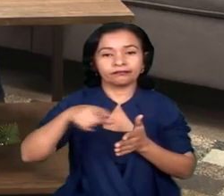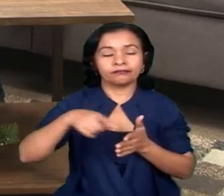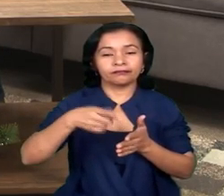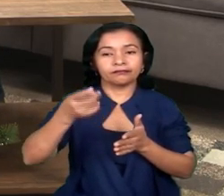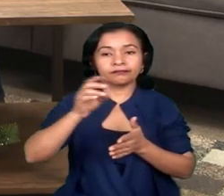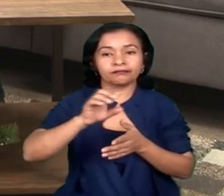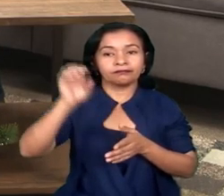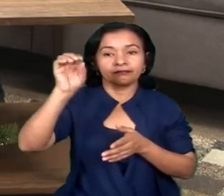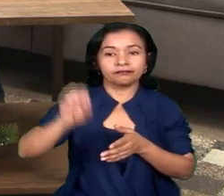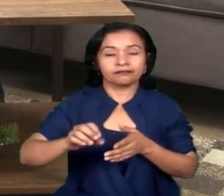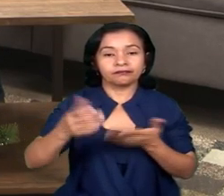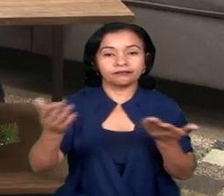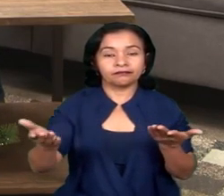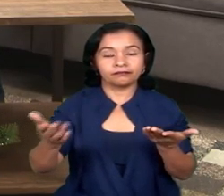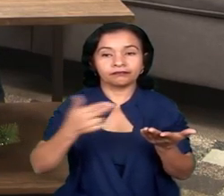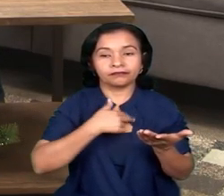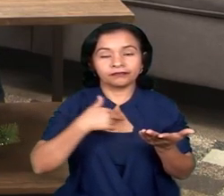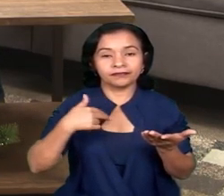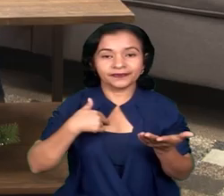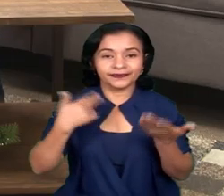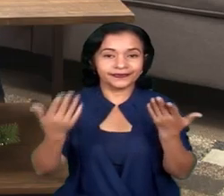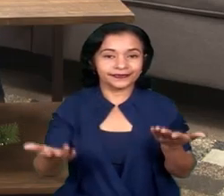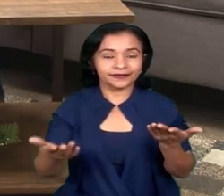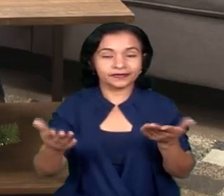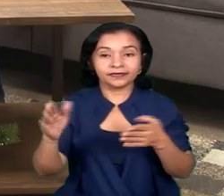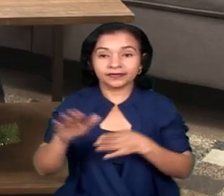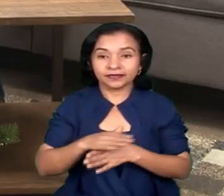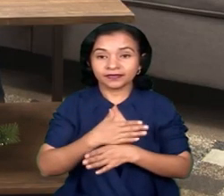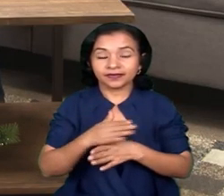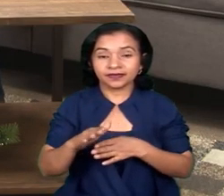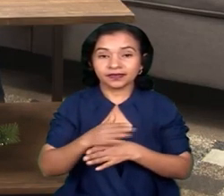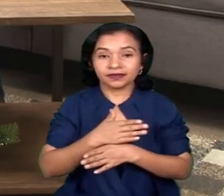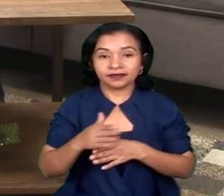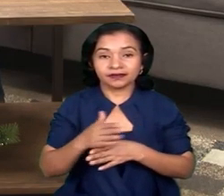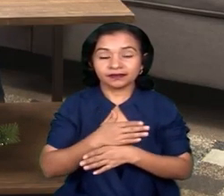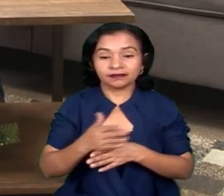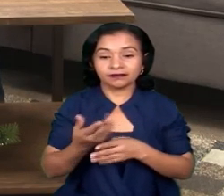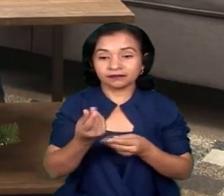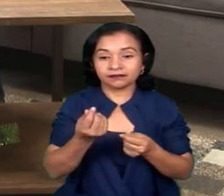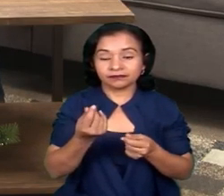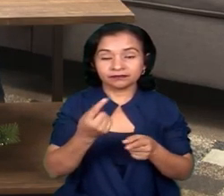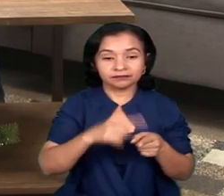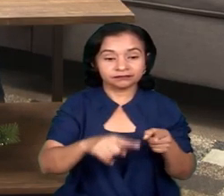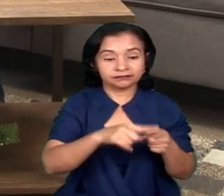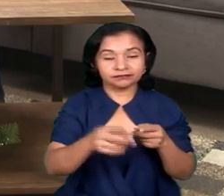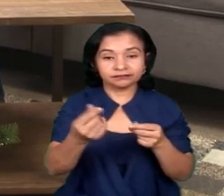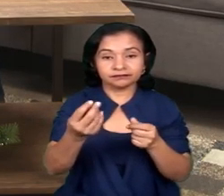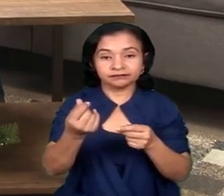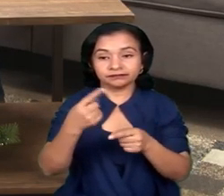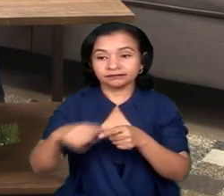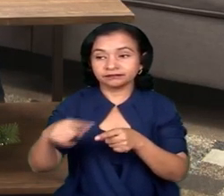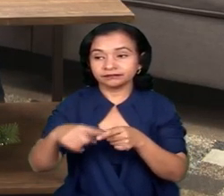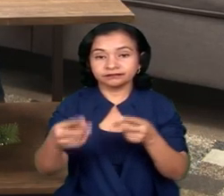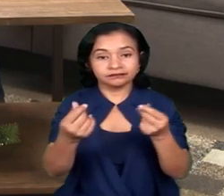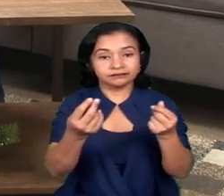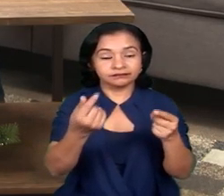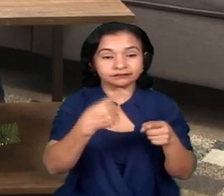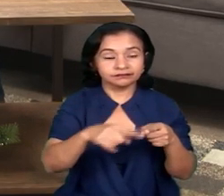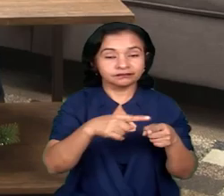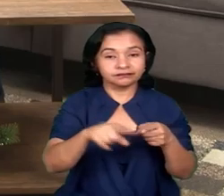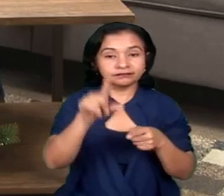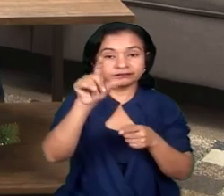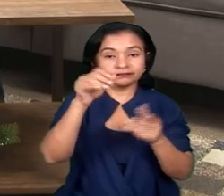dan. Entonces, eso es lo que pasa. Esa es la gran diferencia. Nosotros es al cash en los mercados, es al cash. Compre 10